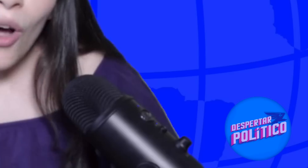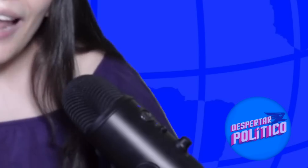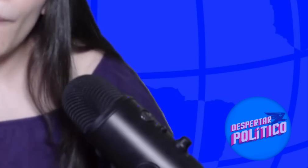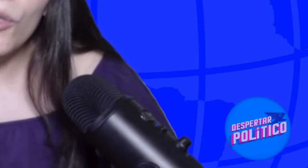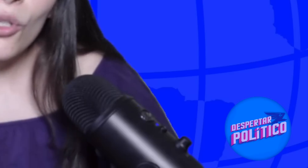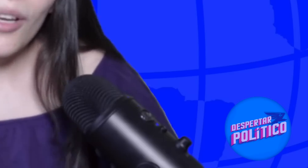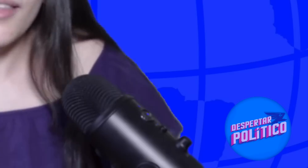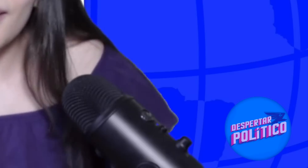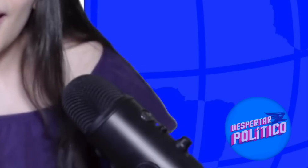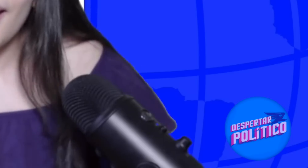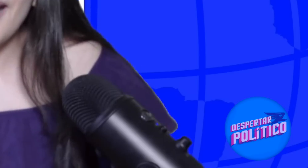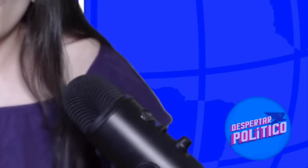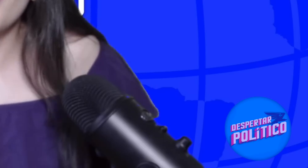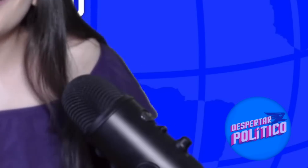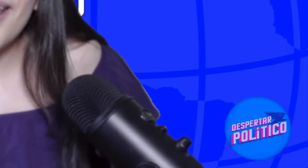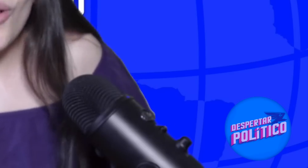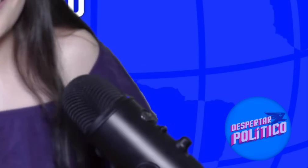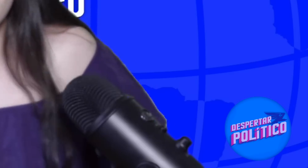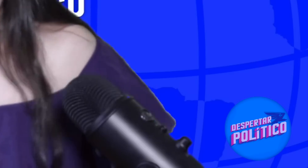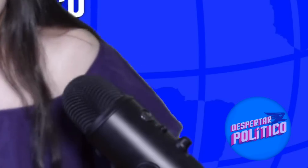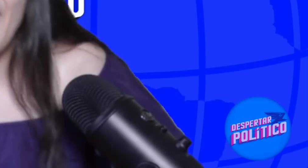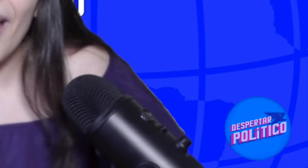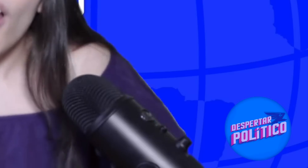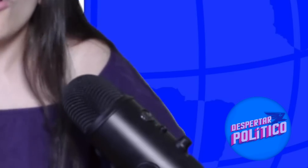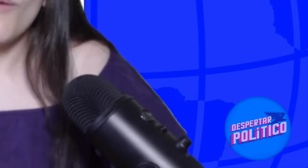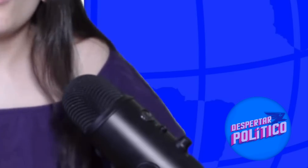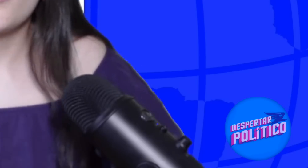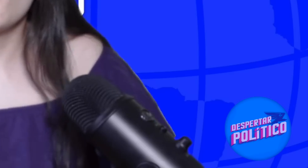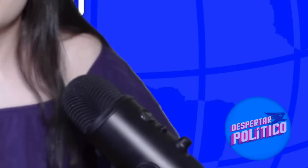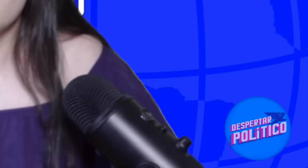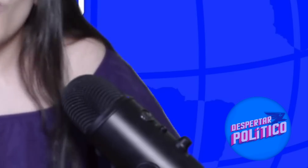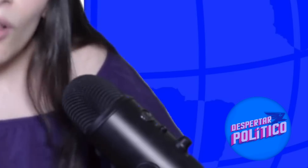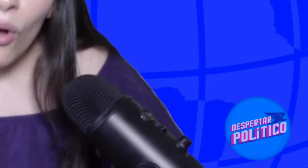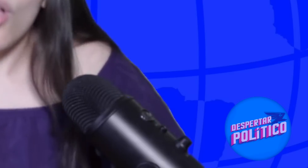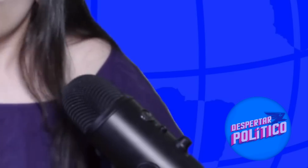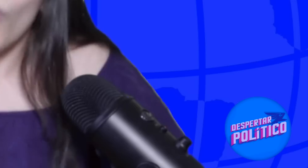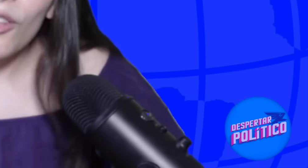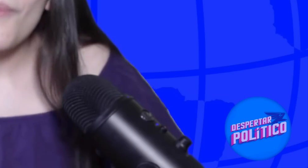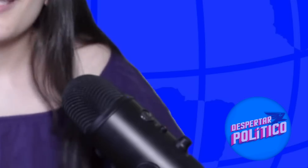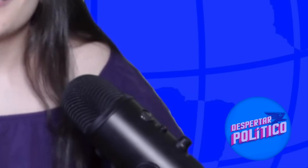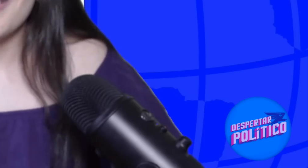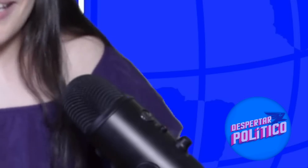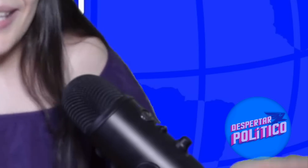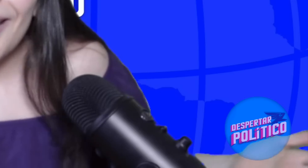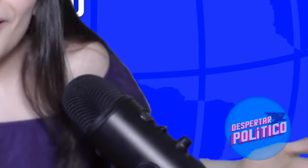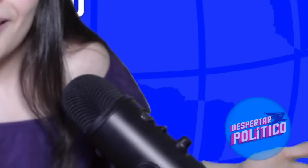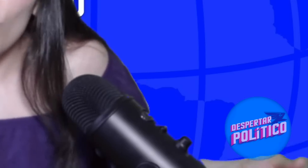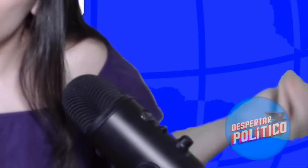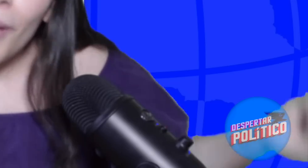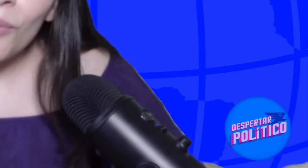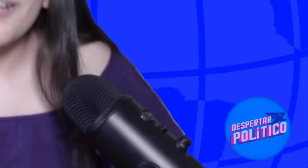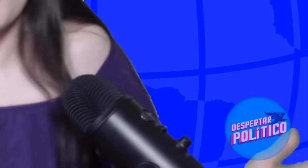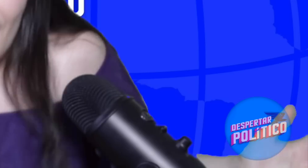hocico a la oposición que dice que la cuarta T no está haciendo nada. ¿Cómo lograron este acuerdo? ¿Cuánto vamos a gastar y quiénes van a